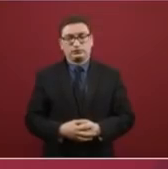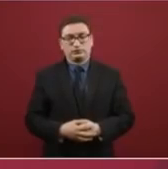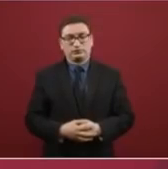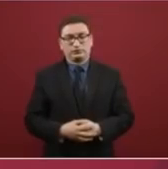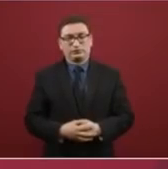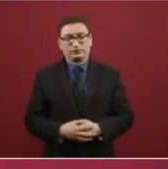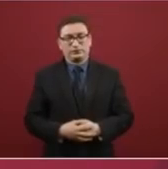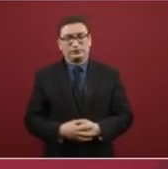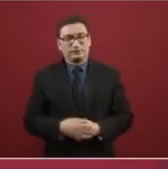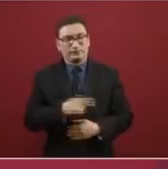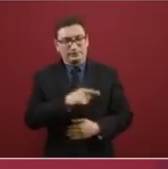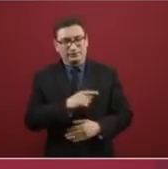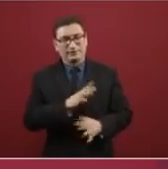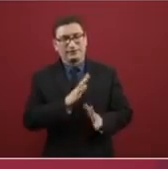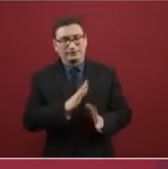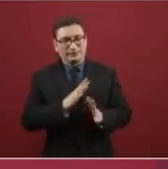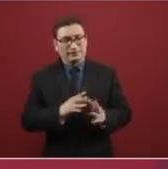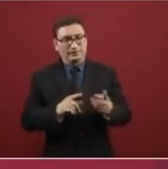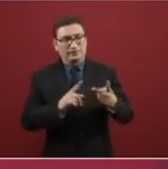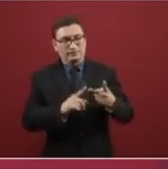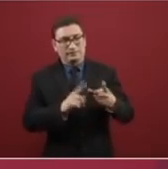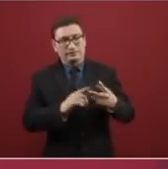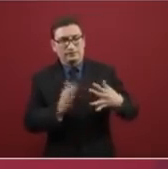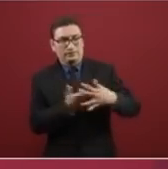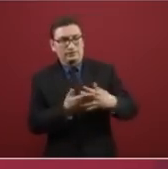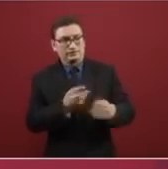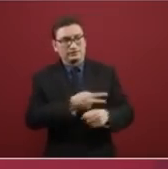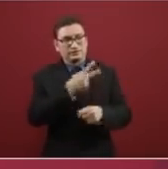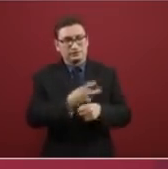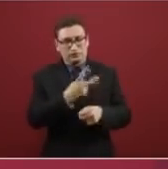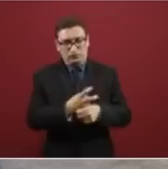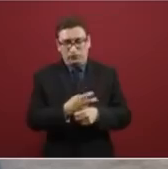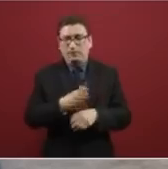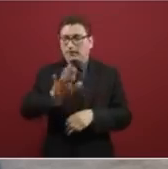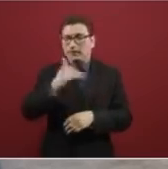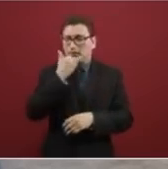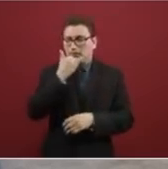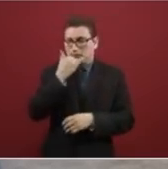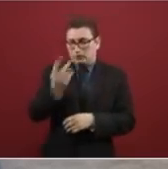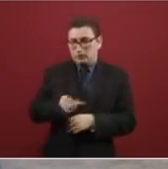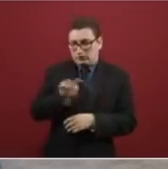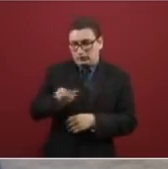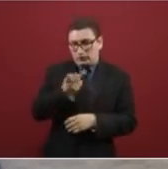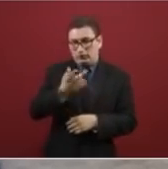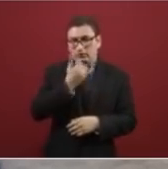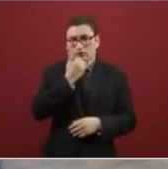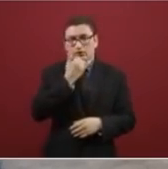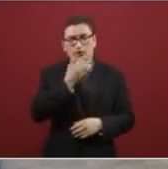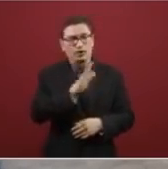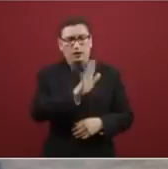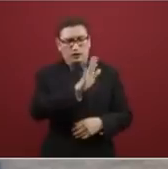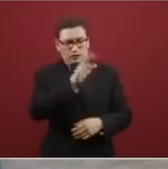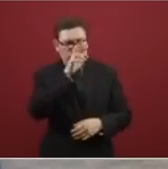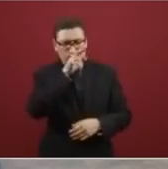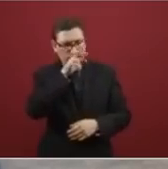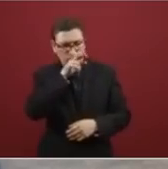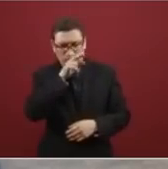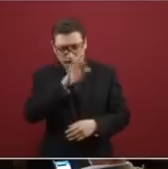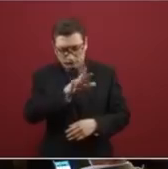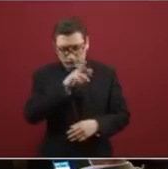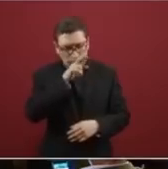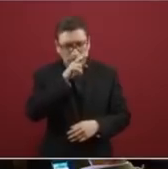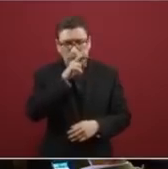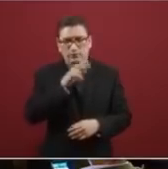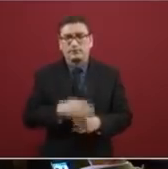El presidente Andrés Manuel López Obrador dijo sentirse satisfecho con las designaciones de la Guardia Nacional y se siente apoyado por el Ejército y la